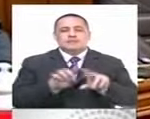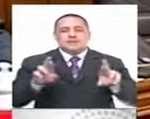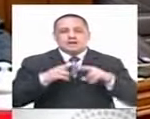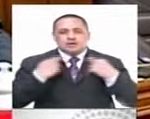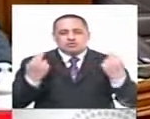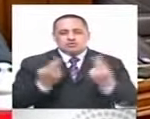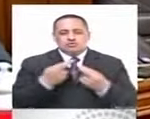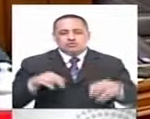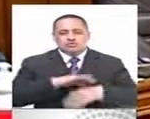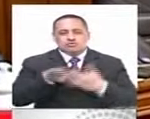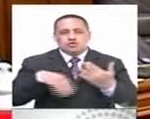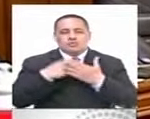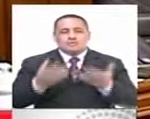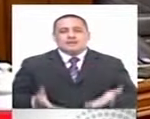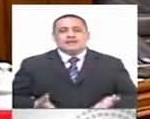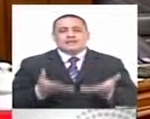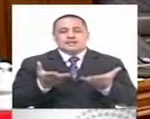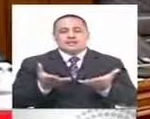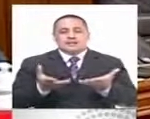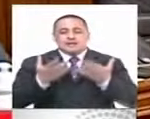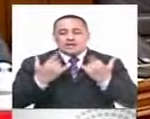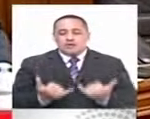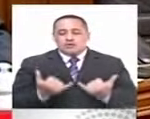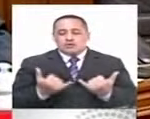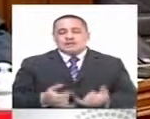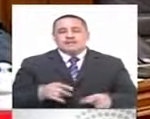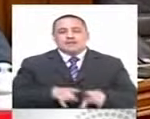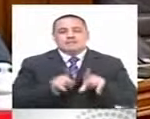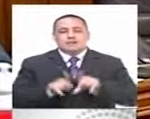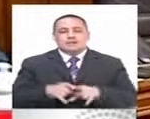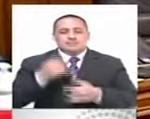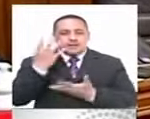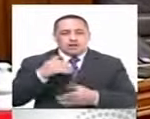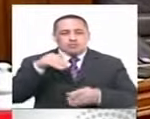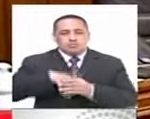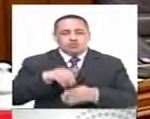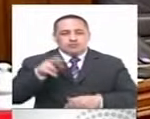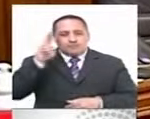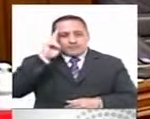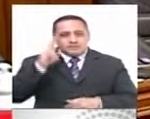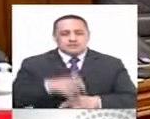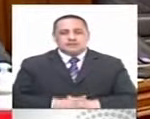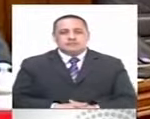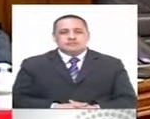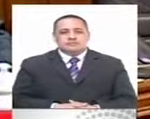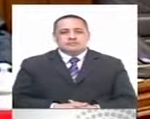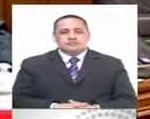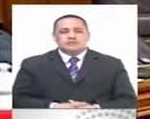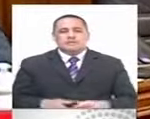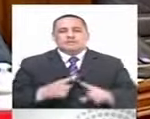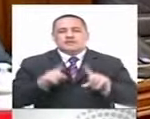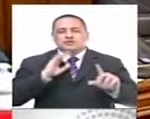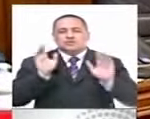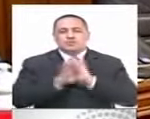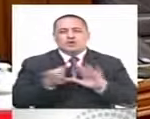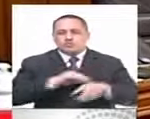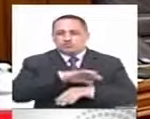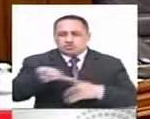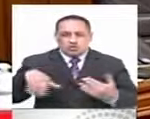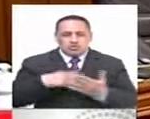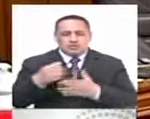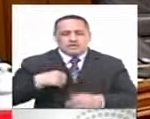reunidos para dar el ansiado y esperado voto de confianza. Pero si nos podemos